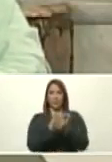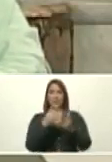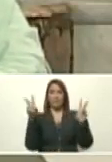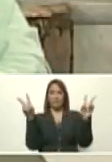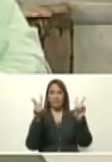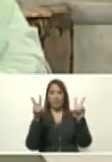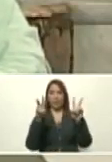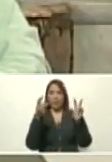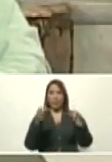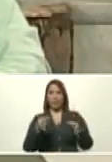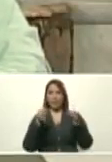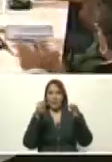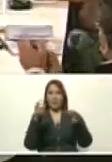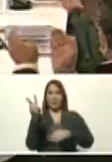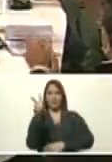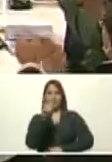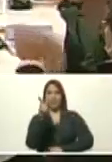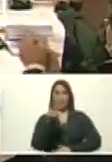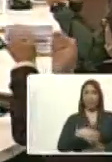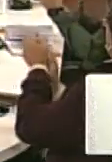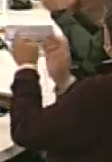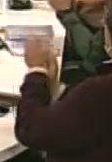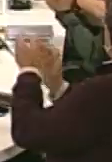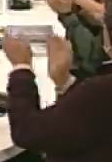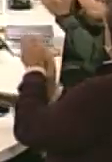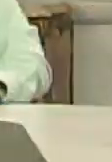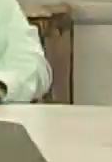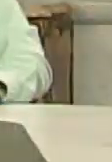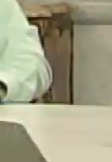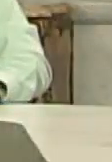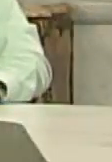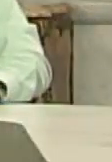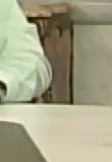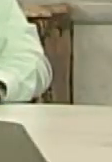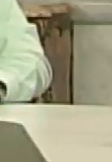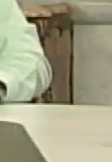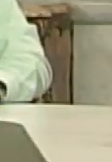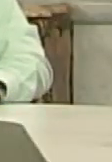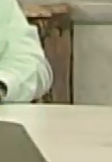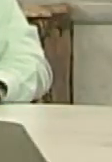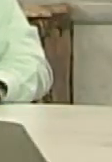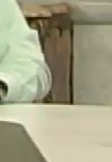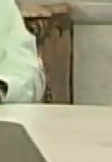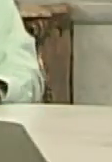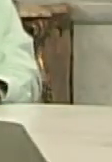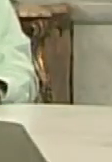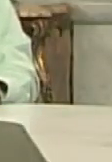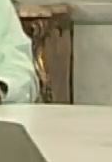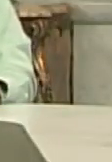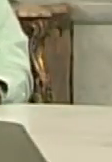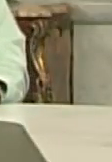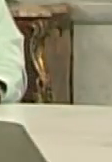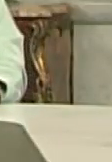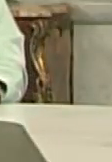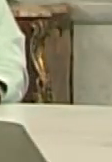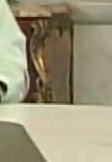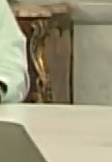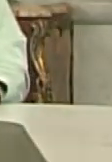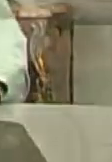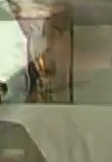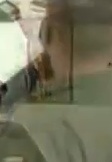la victoria siempre, Venezuela. Venceremos, venceremos, venceremos. Gracias. Hasta la próxima.